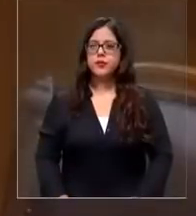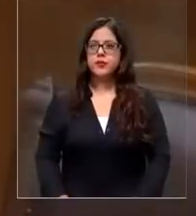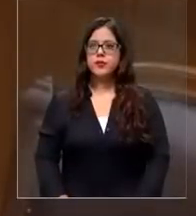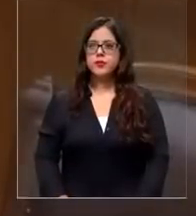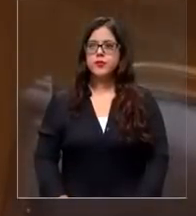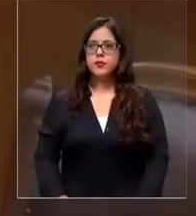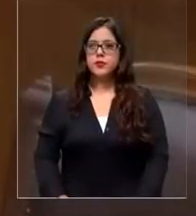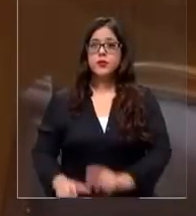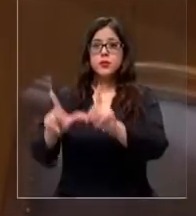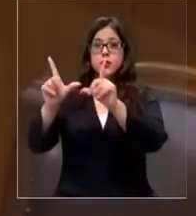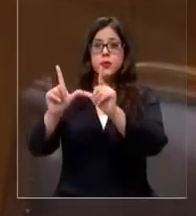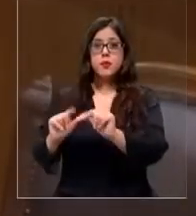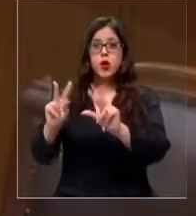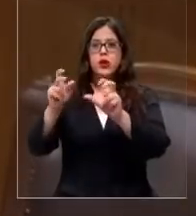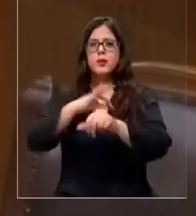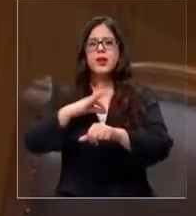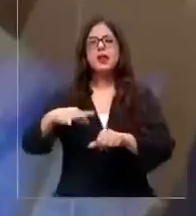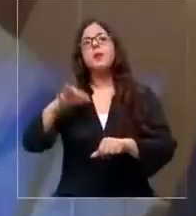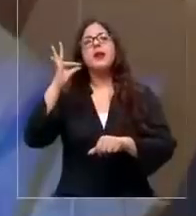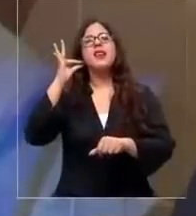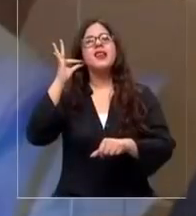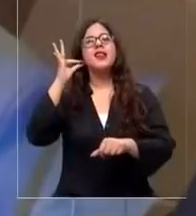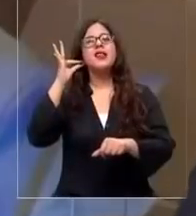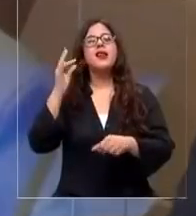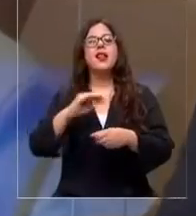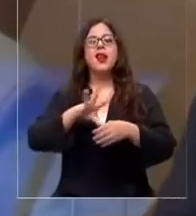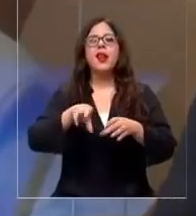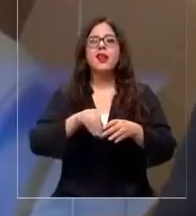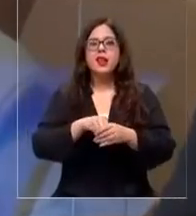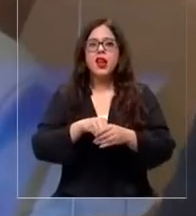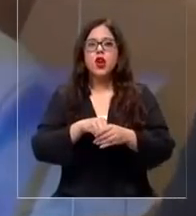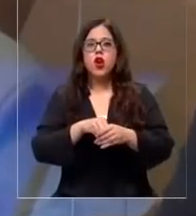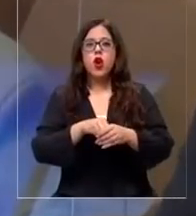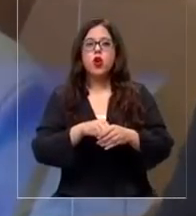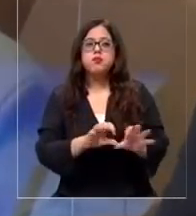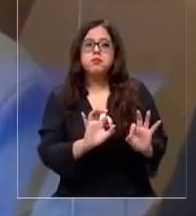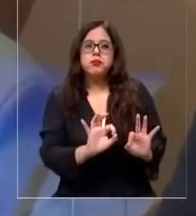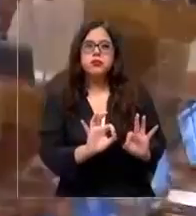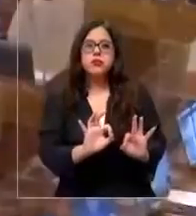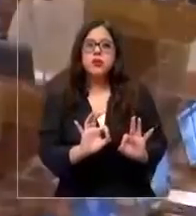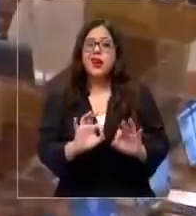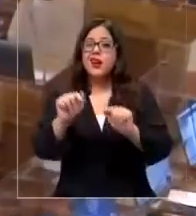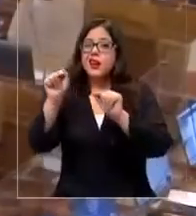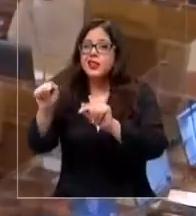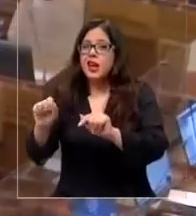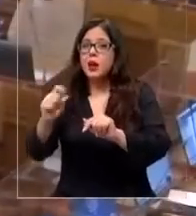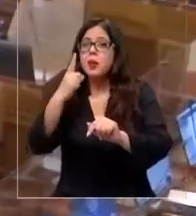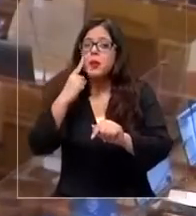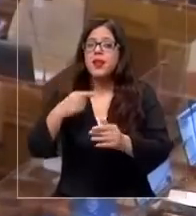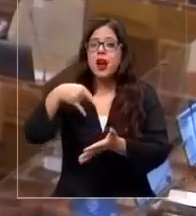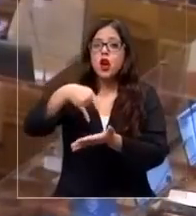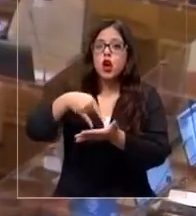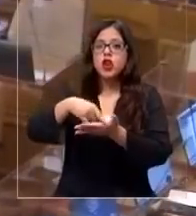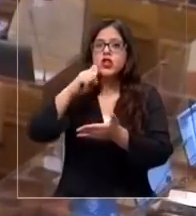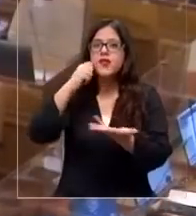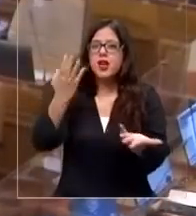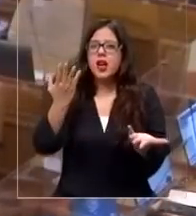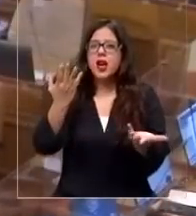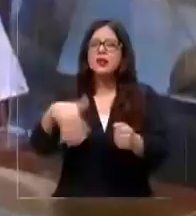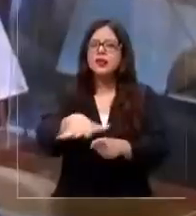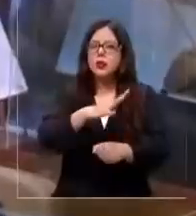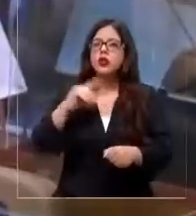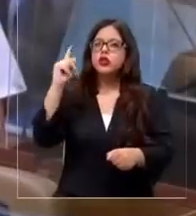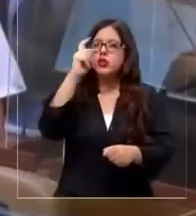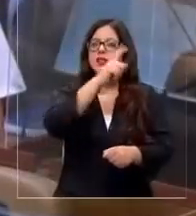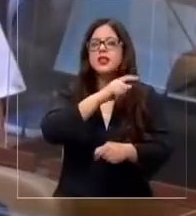Duró poco la luna de miel de la ministra del Interior y en su primer día en el Congreso Nacional enfrentó un escenario donde el camino no se ve fácil